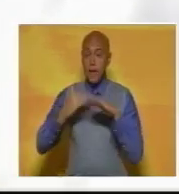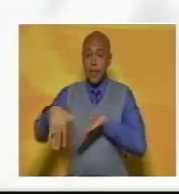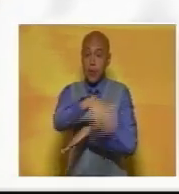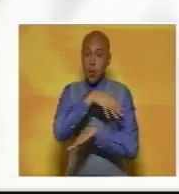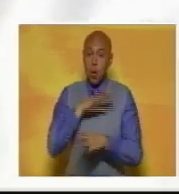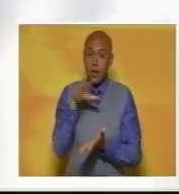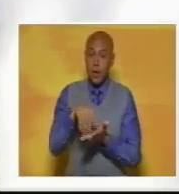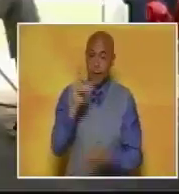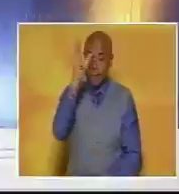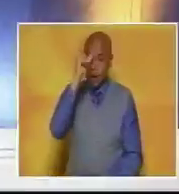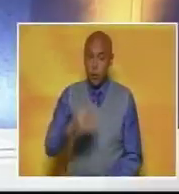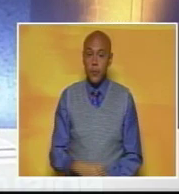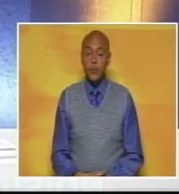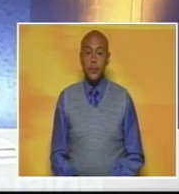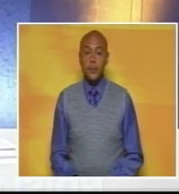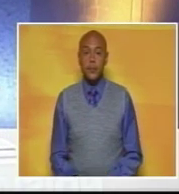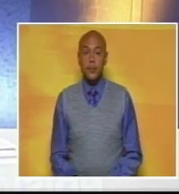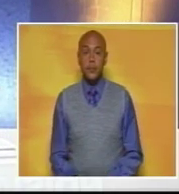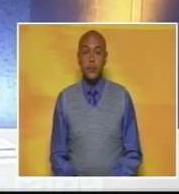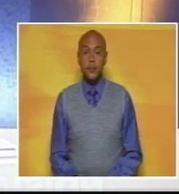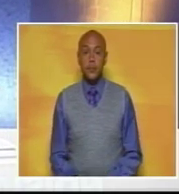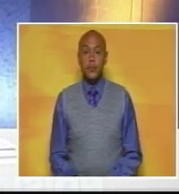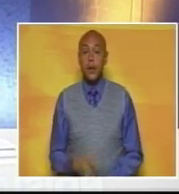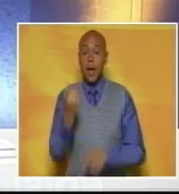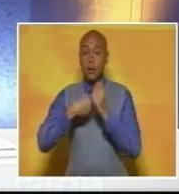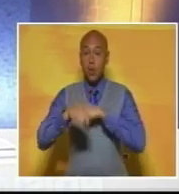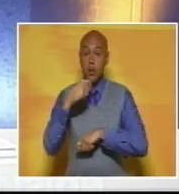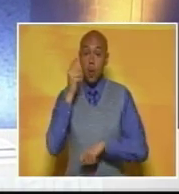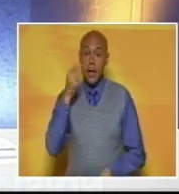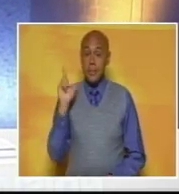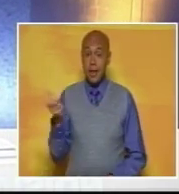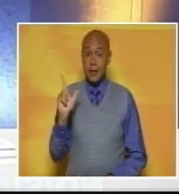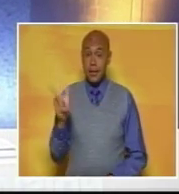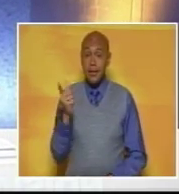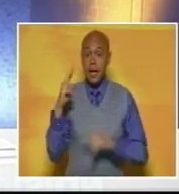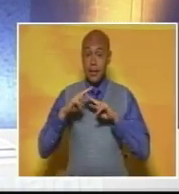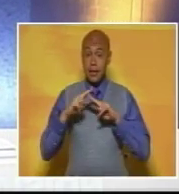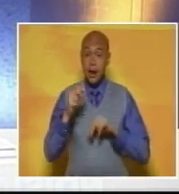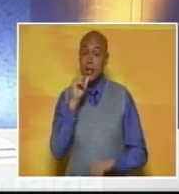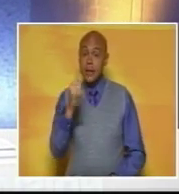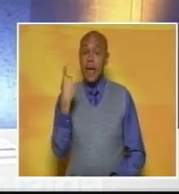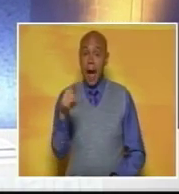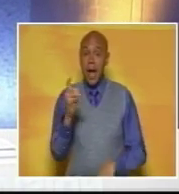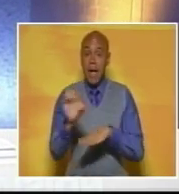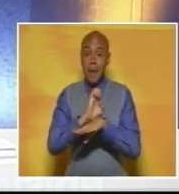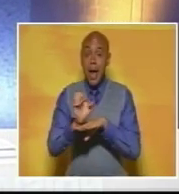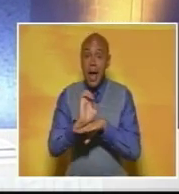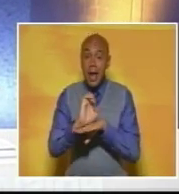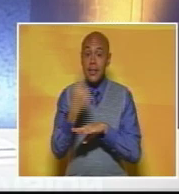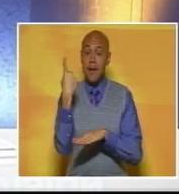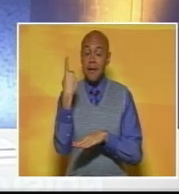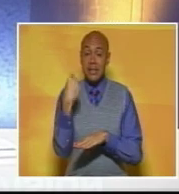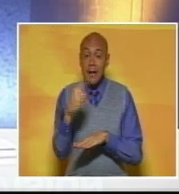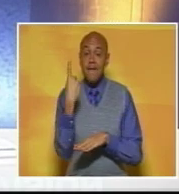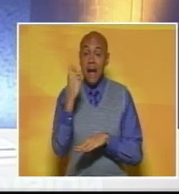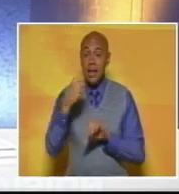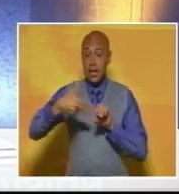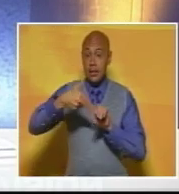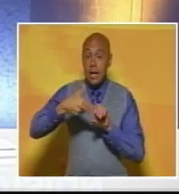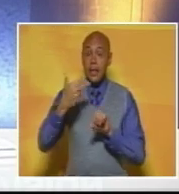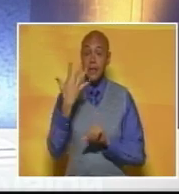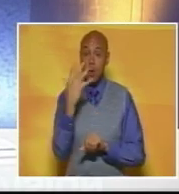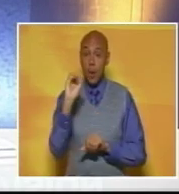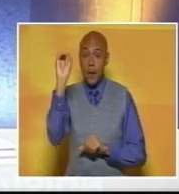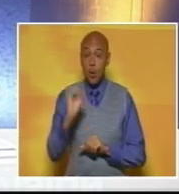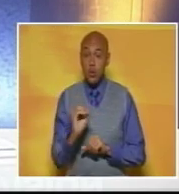del Estado Falcón. La Asociación de Taxistas de Táchira se declaró en emergencia por falta de combustible. Aseguran que el